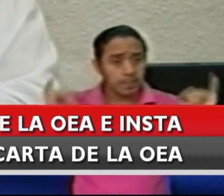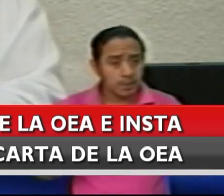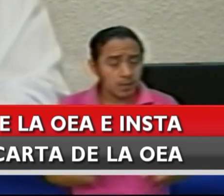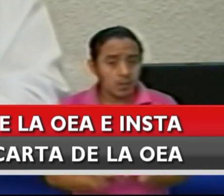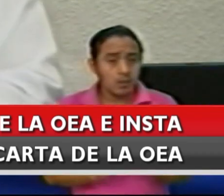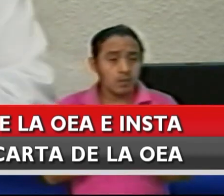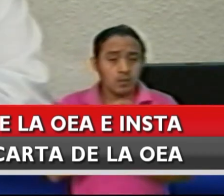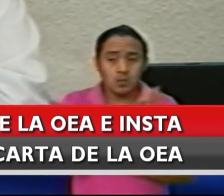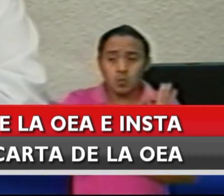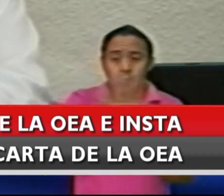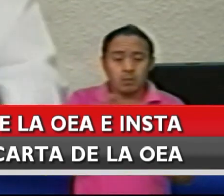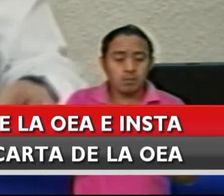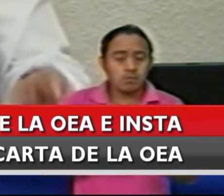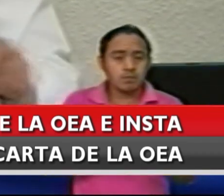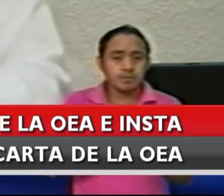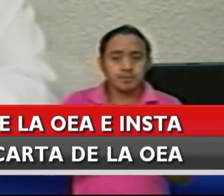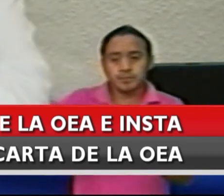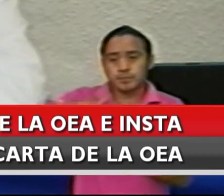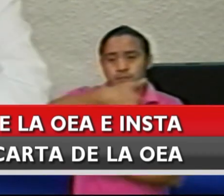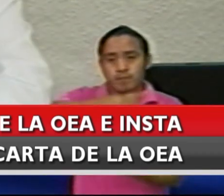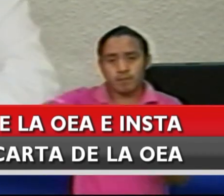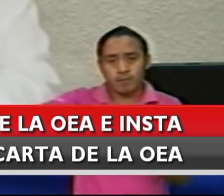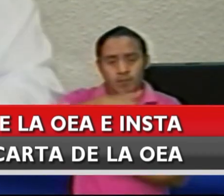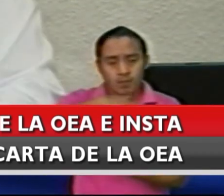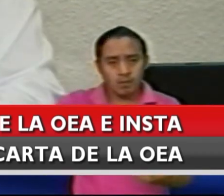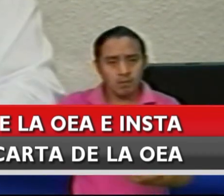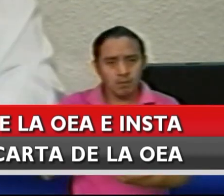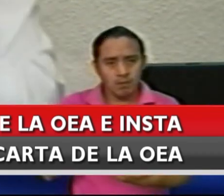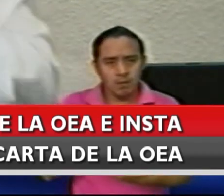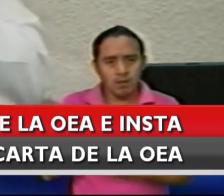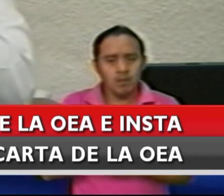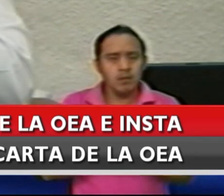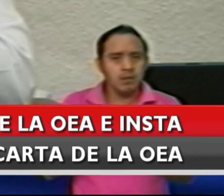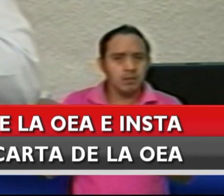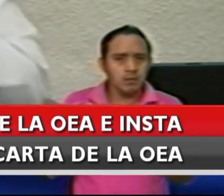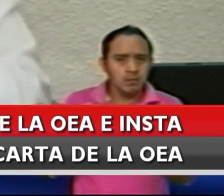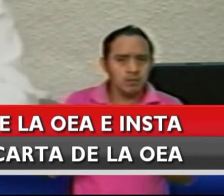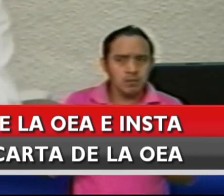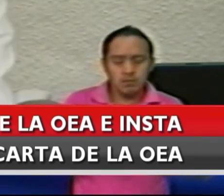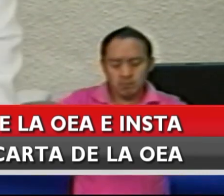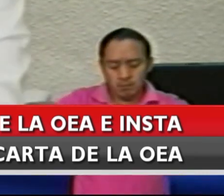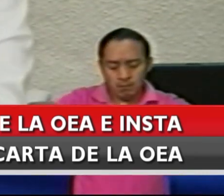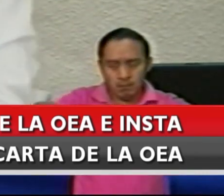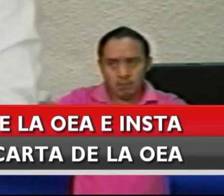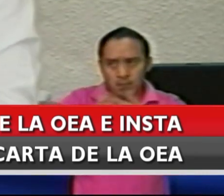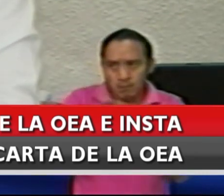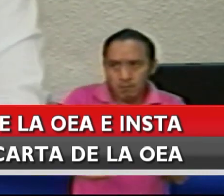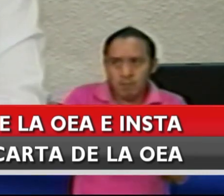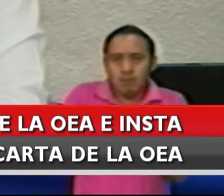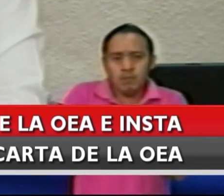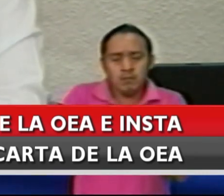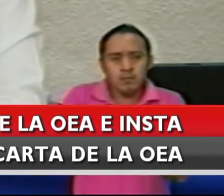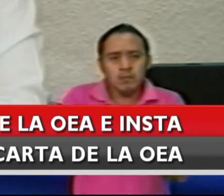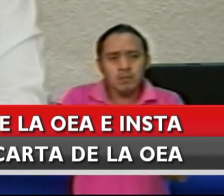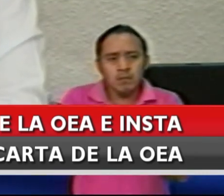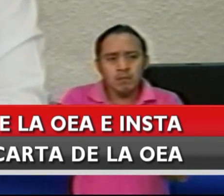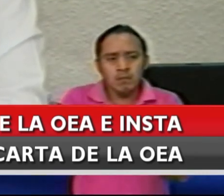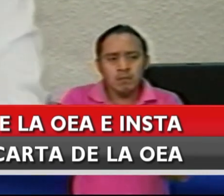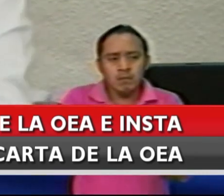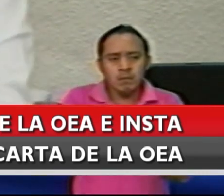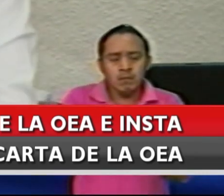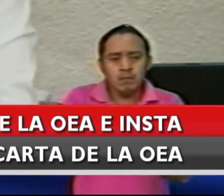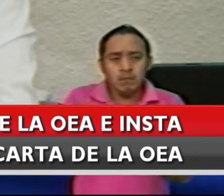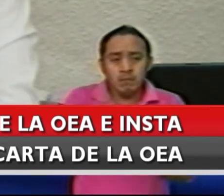instituciones, y nuestras relaciones internacionales están basadas en amistad, complementariedad